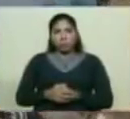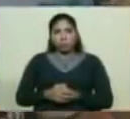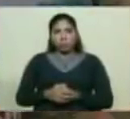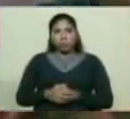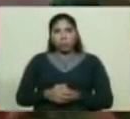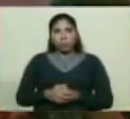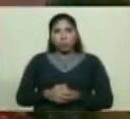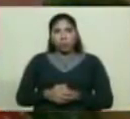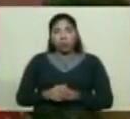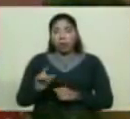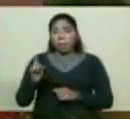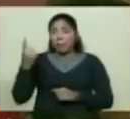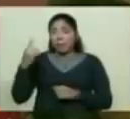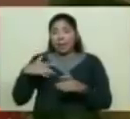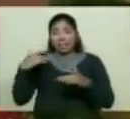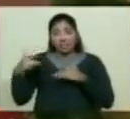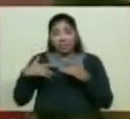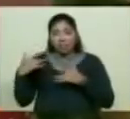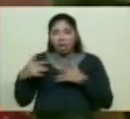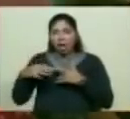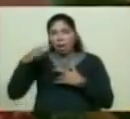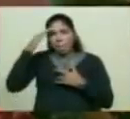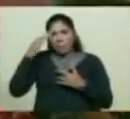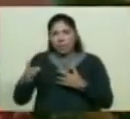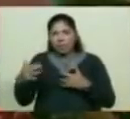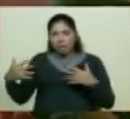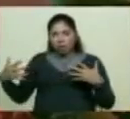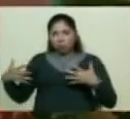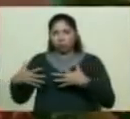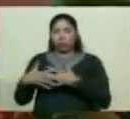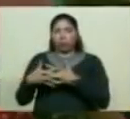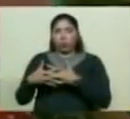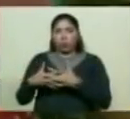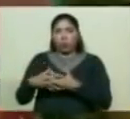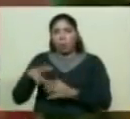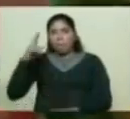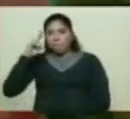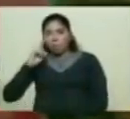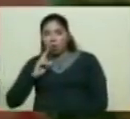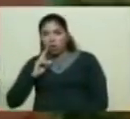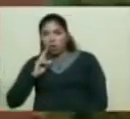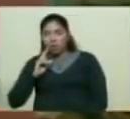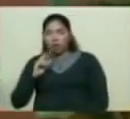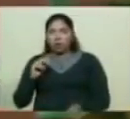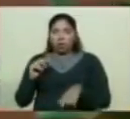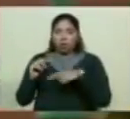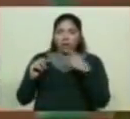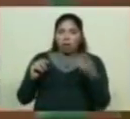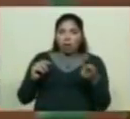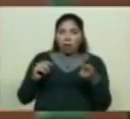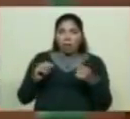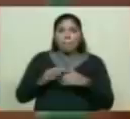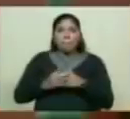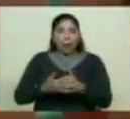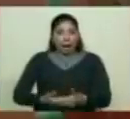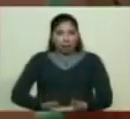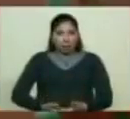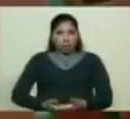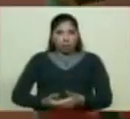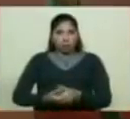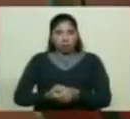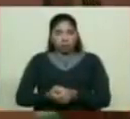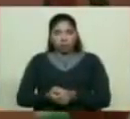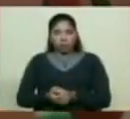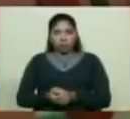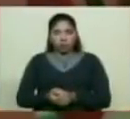operación militar conjunta entre el libertador simón bolívar y jose antonio páez y de allí